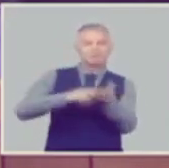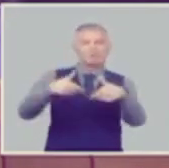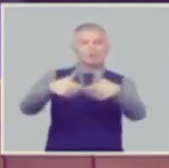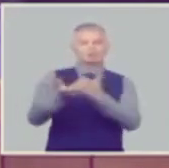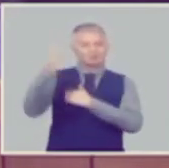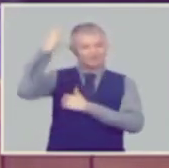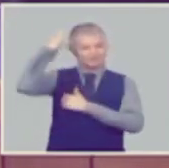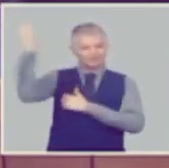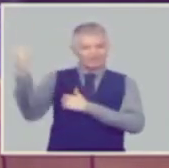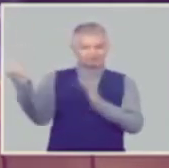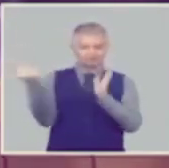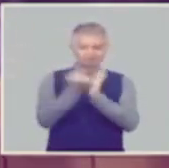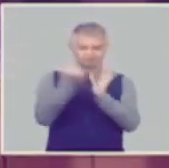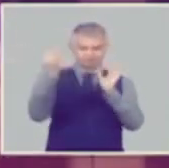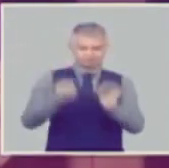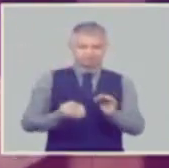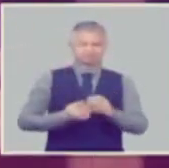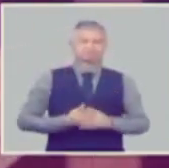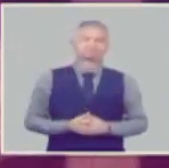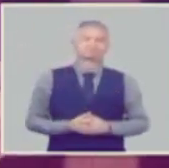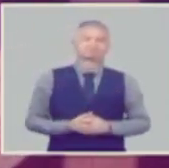Estado.